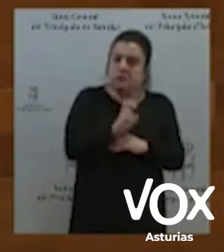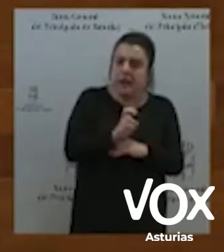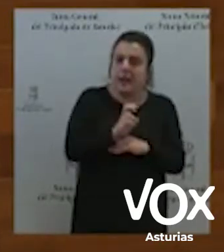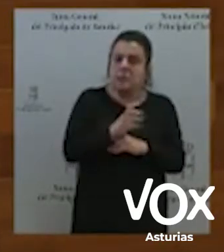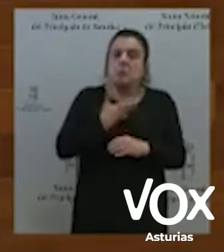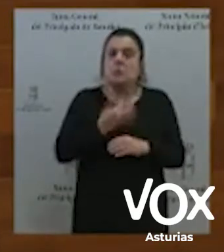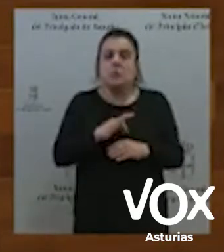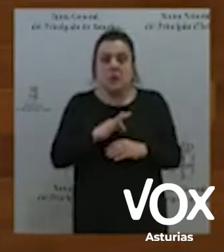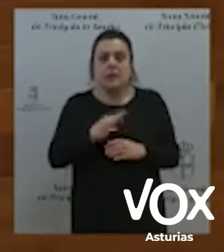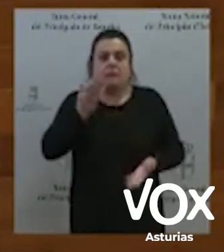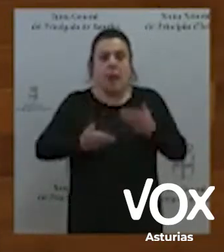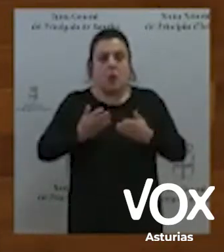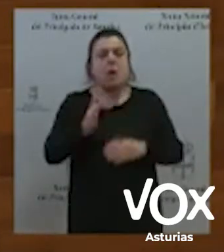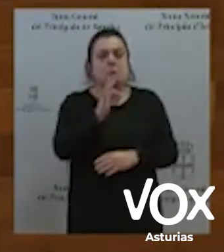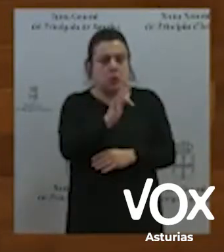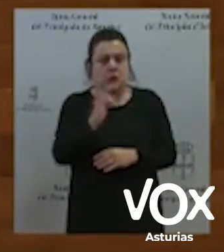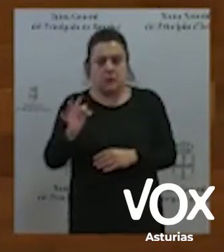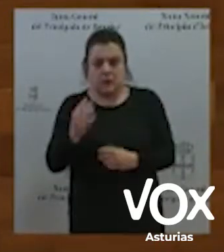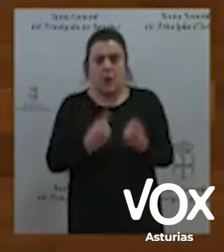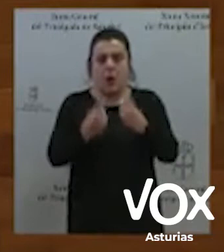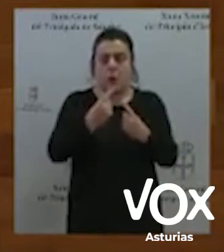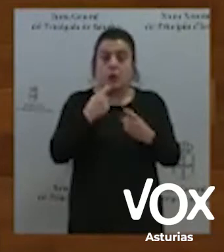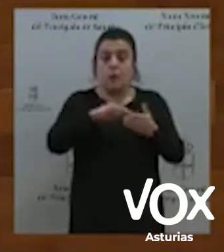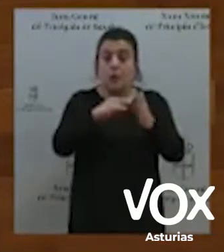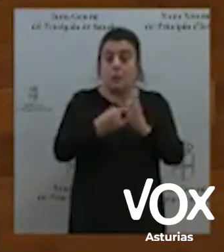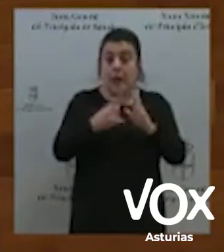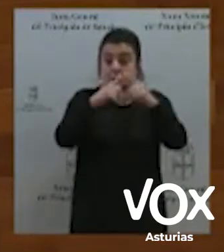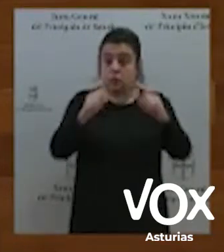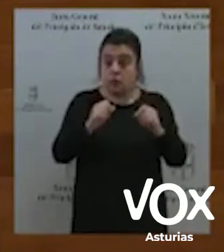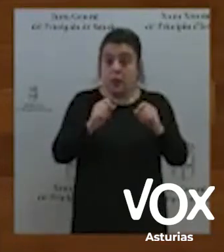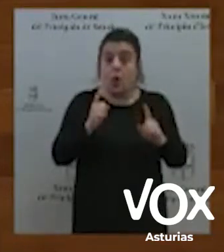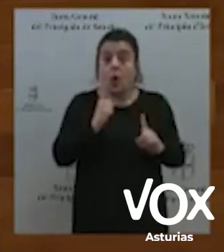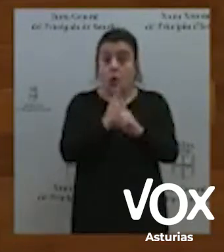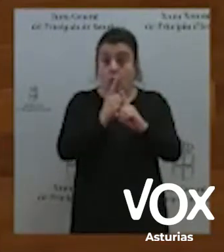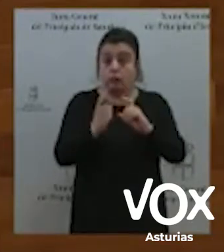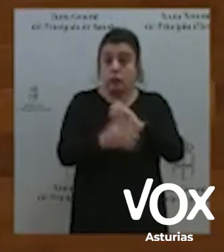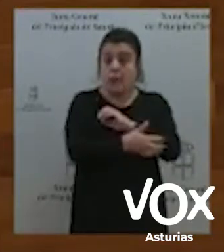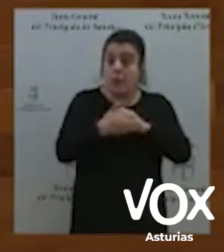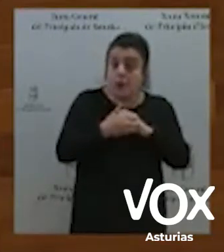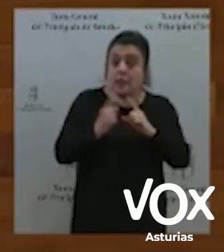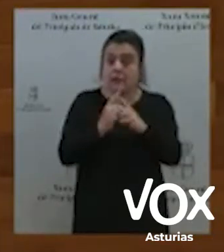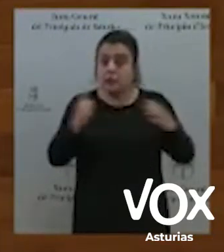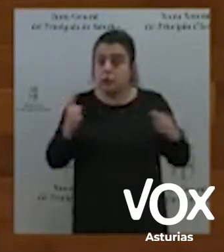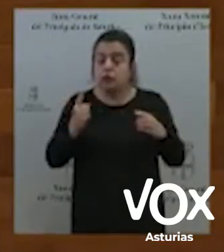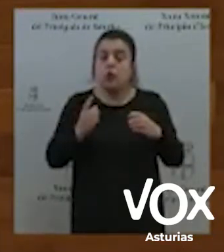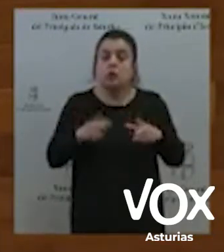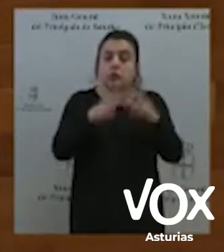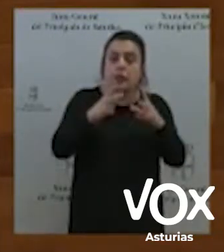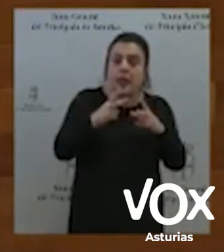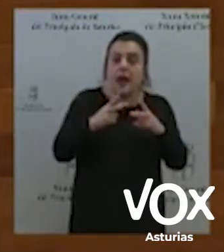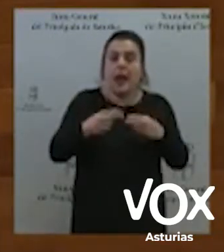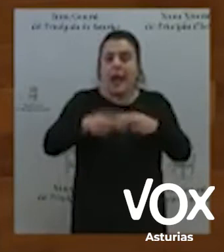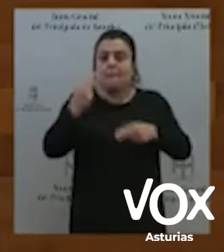como el Plan Asturiano contra la pobreza y la exclusión social, la supresión del peaje de Huerna, el transporte escolar